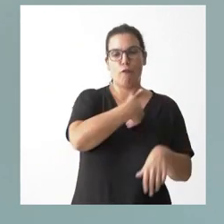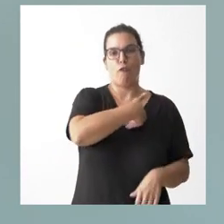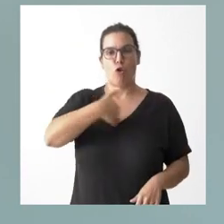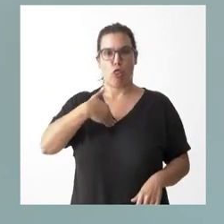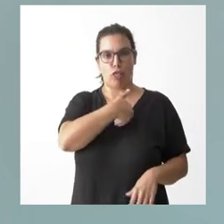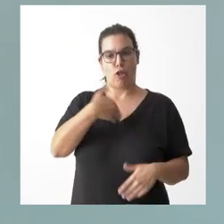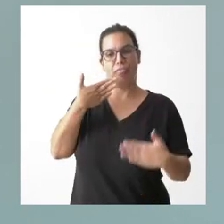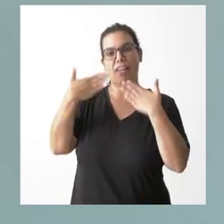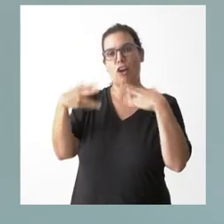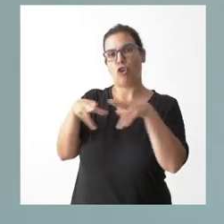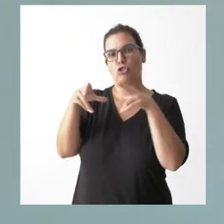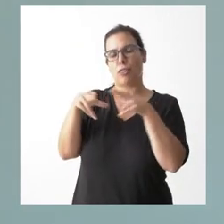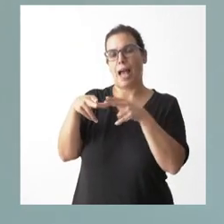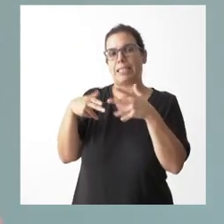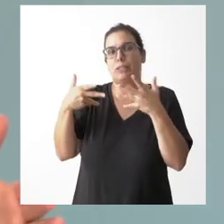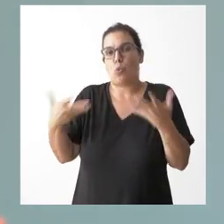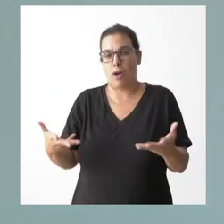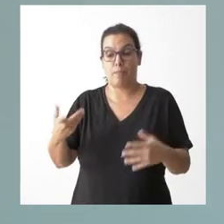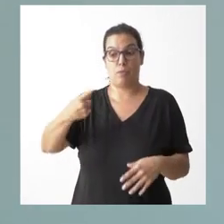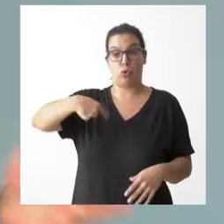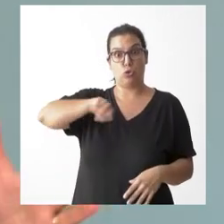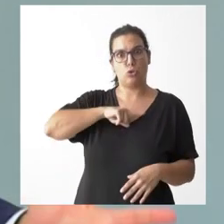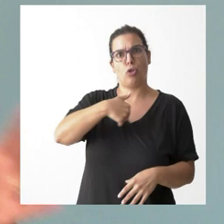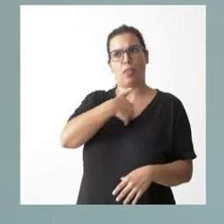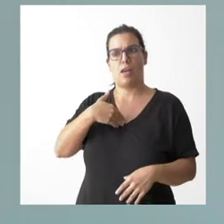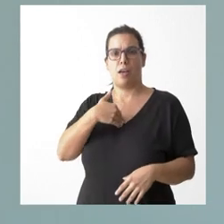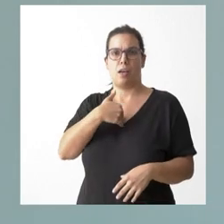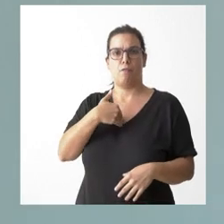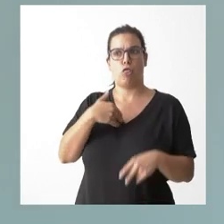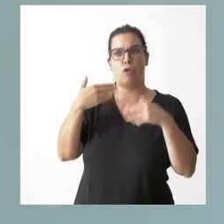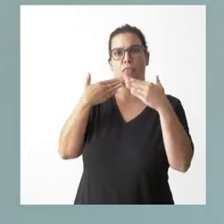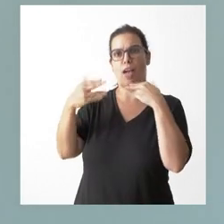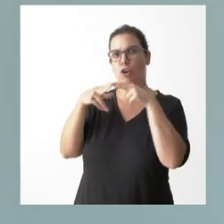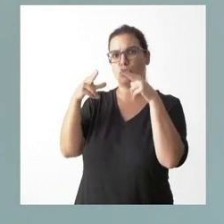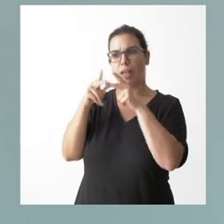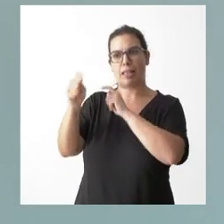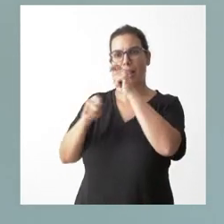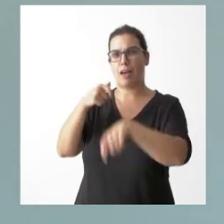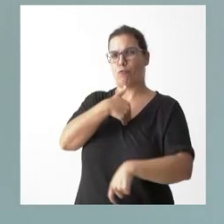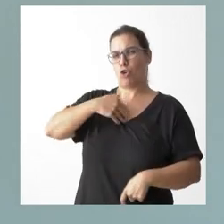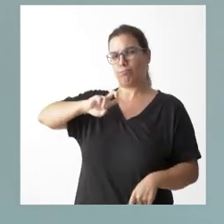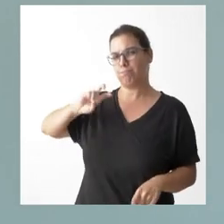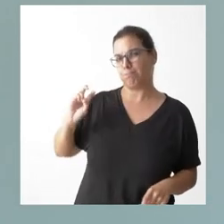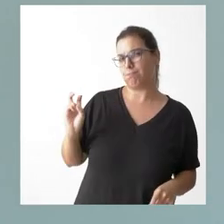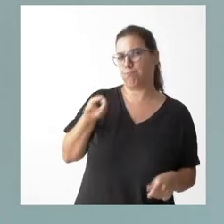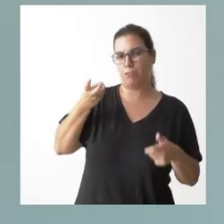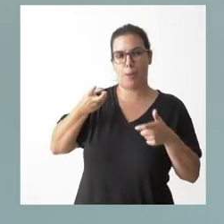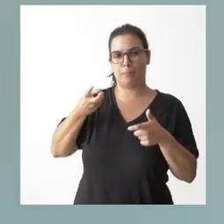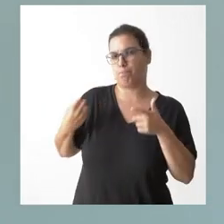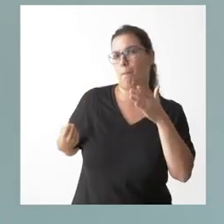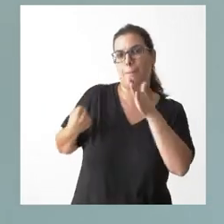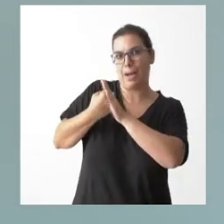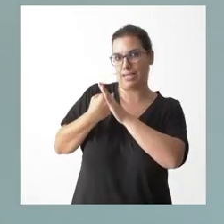diálogo social. Nosotros le otorgamos al diálogo social un papel amplio, el más amplio posible, sobre diversos acuerdos en sentido